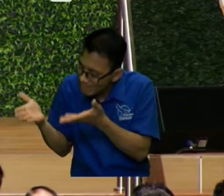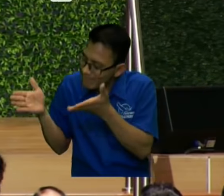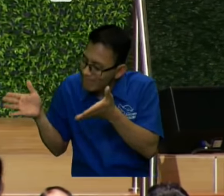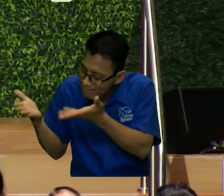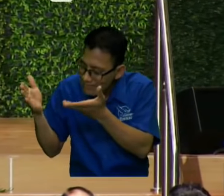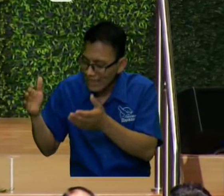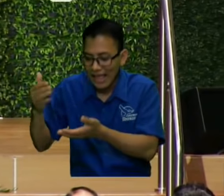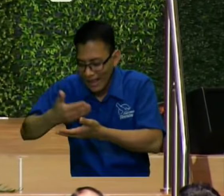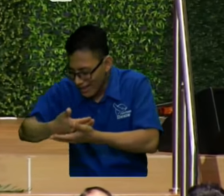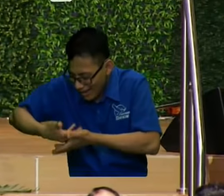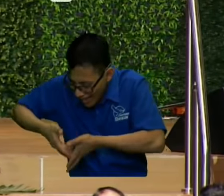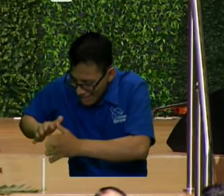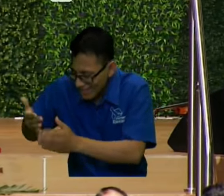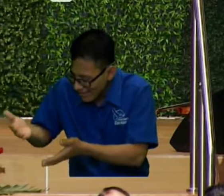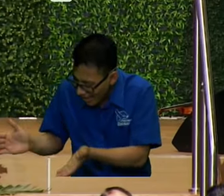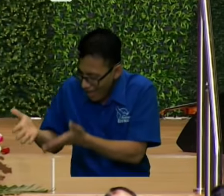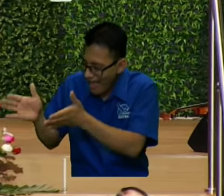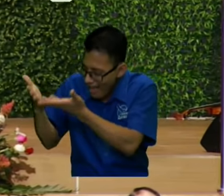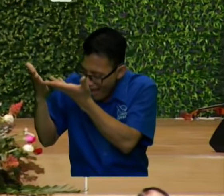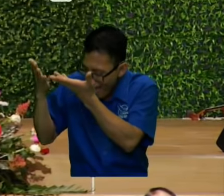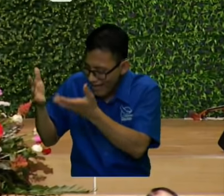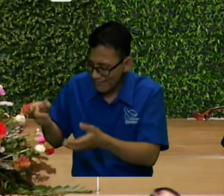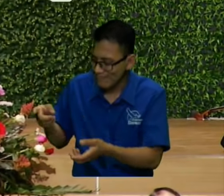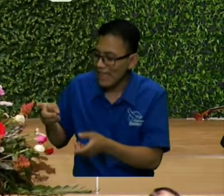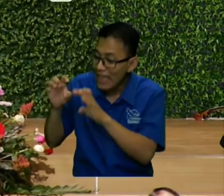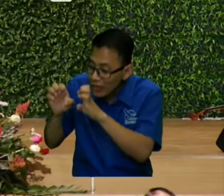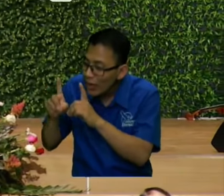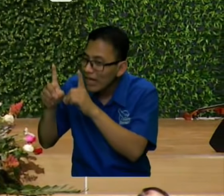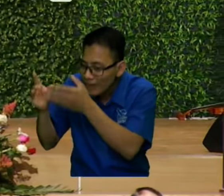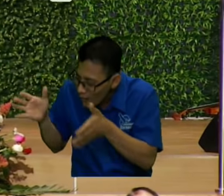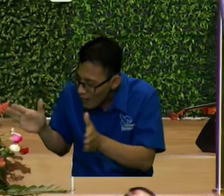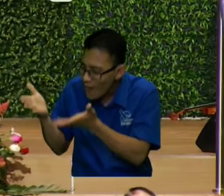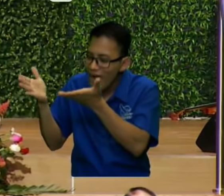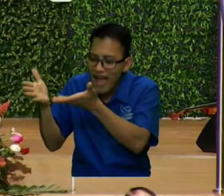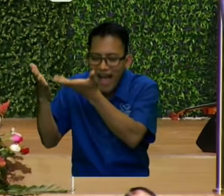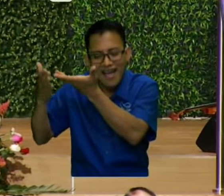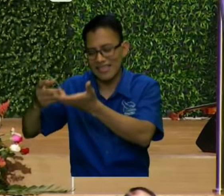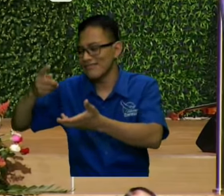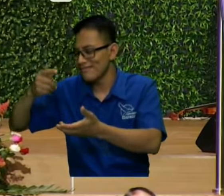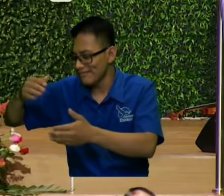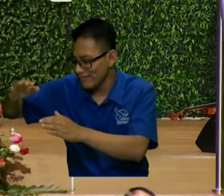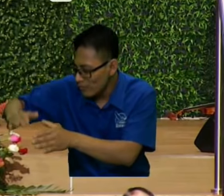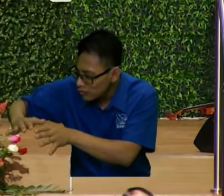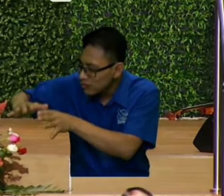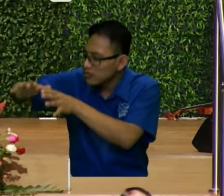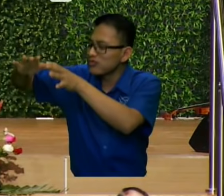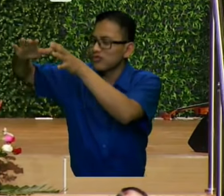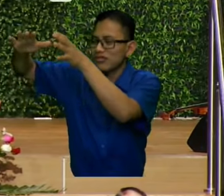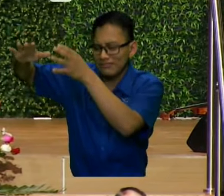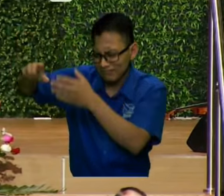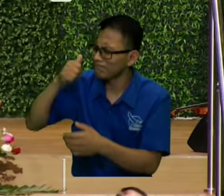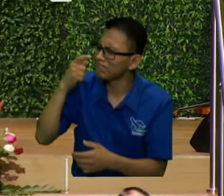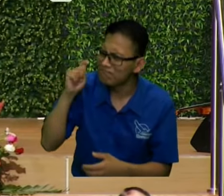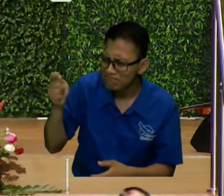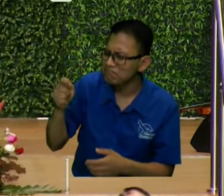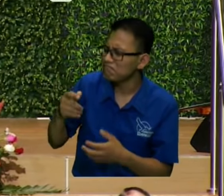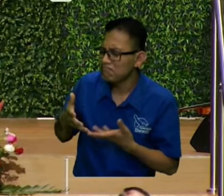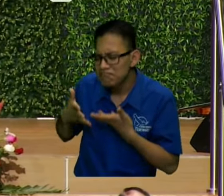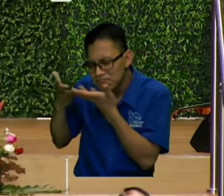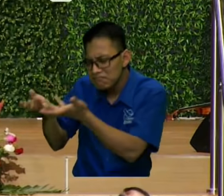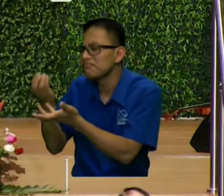pone apellido, o tal vez sí le pone apellido, pero se desentiende de él y nunca más lo vuelve a ver, ni le pasa manutención, ni nada por el